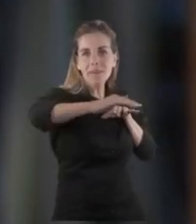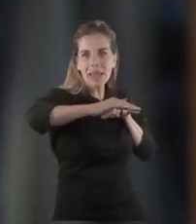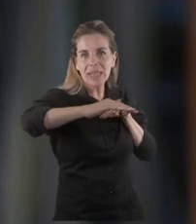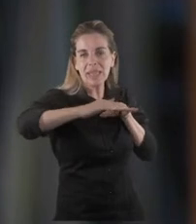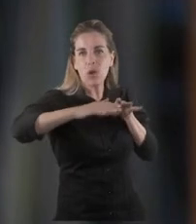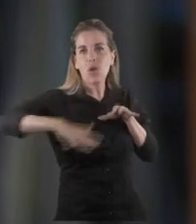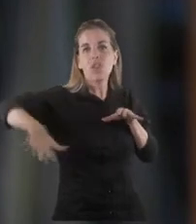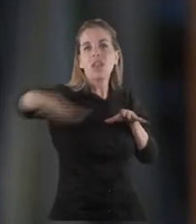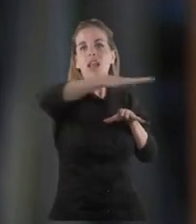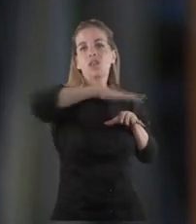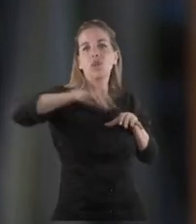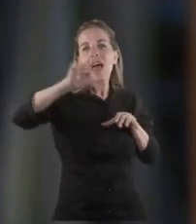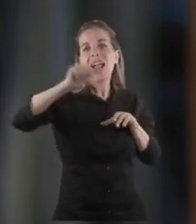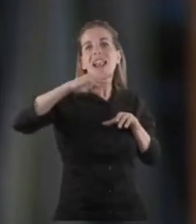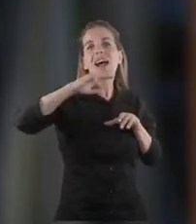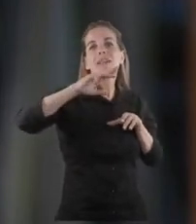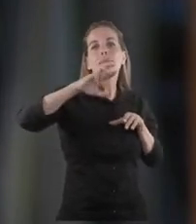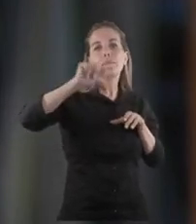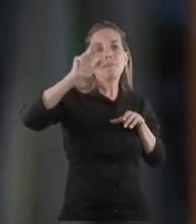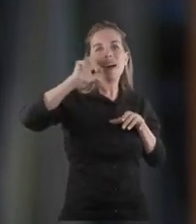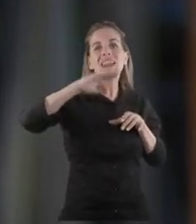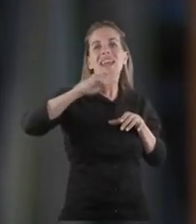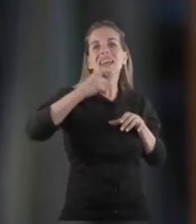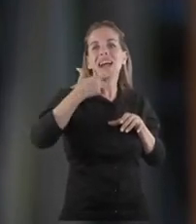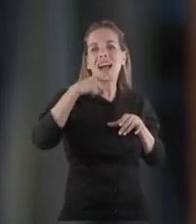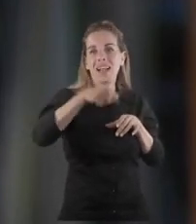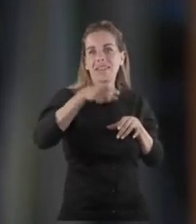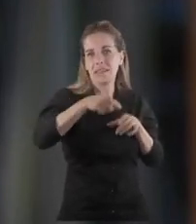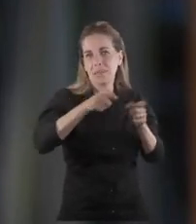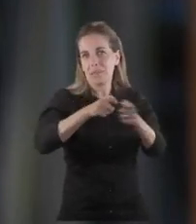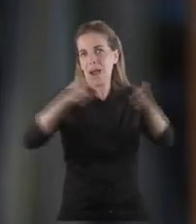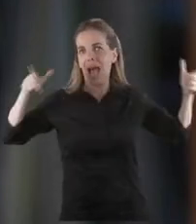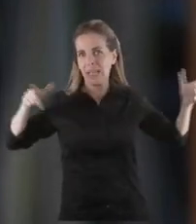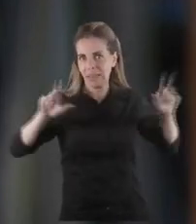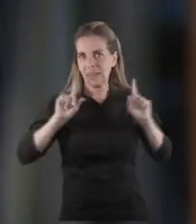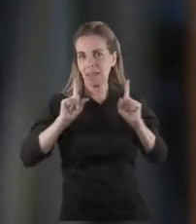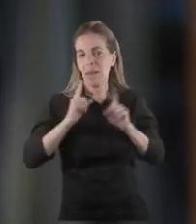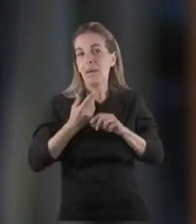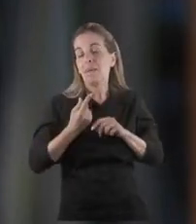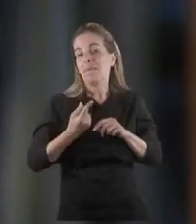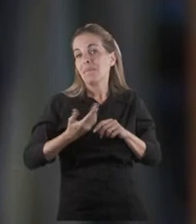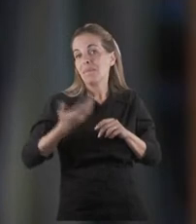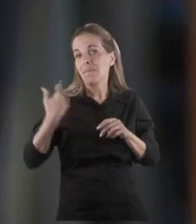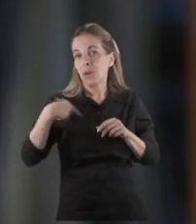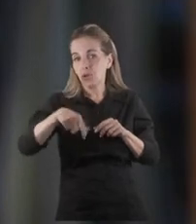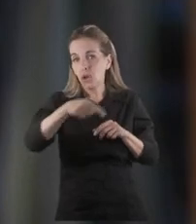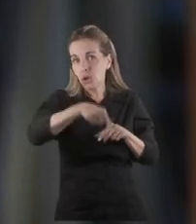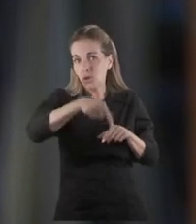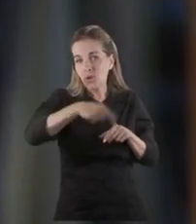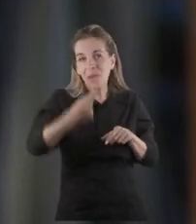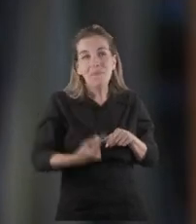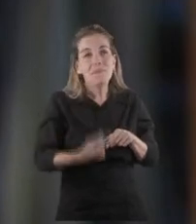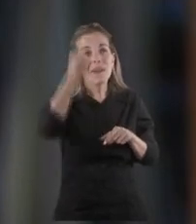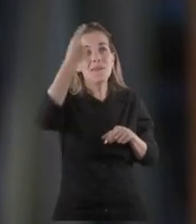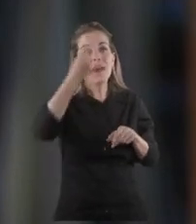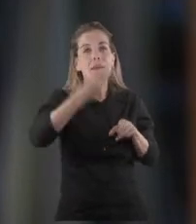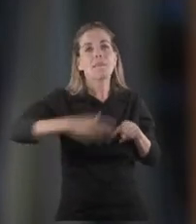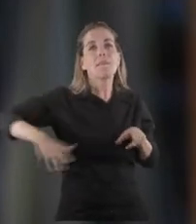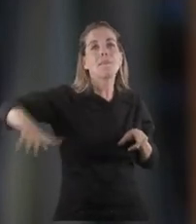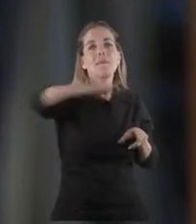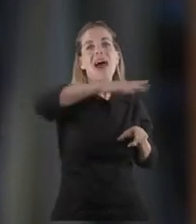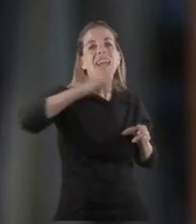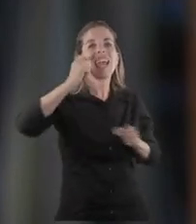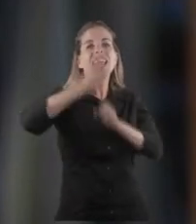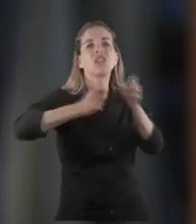Parejas, en donde fuimos beneficiados dentro de los 40 primeros parques industriales de todo el país, siendo el primero dentro de